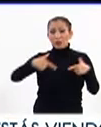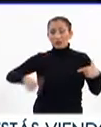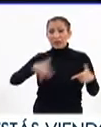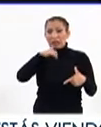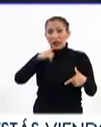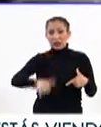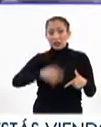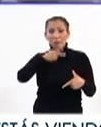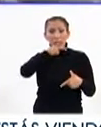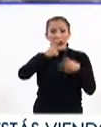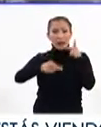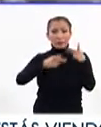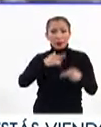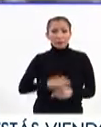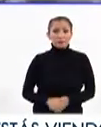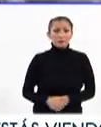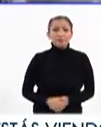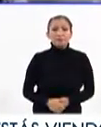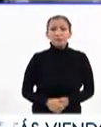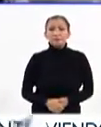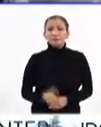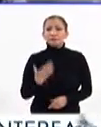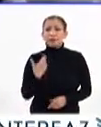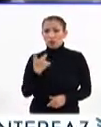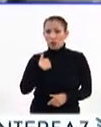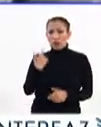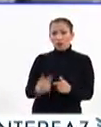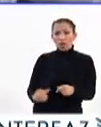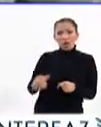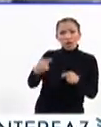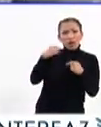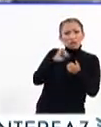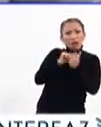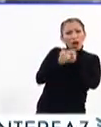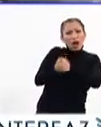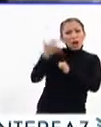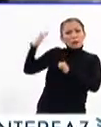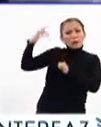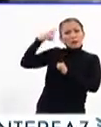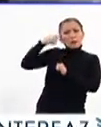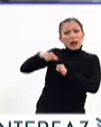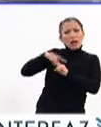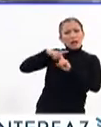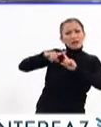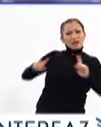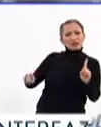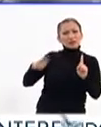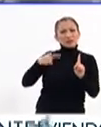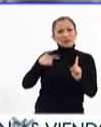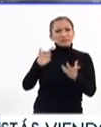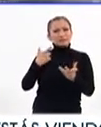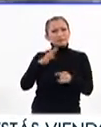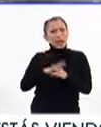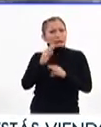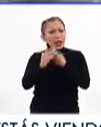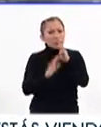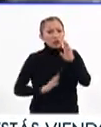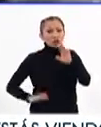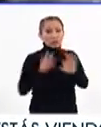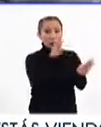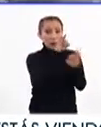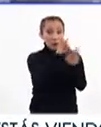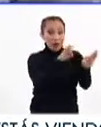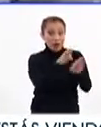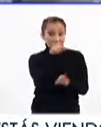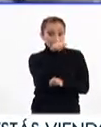de la palabra. Ho dovuto diventare grande, adulta, per sentire che ci sono delle differenze, soprattutto nel mondo